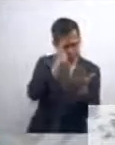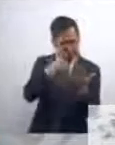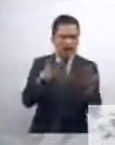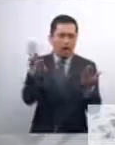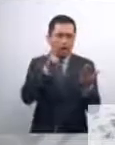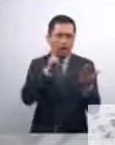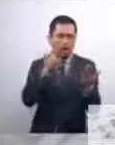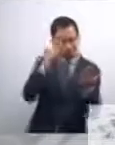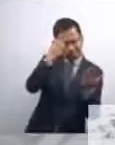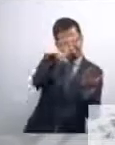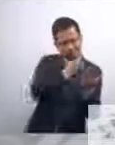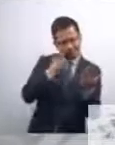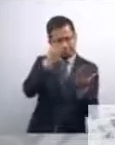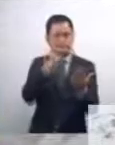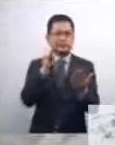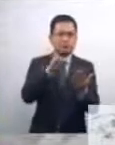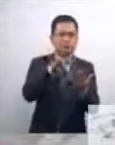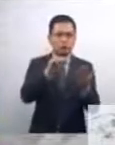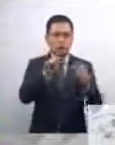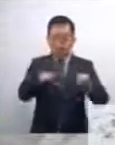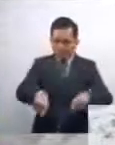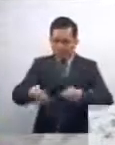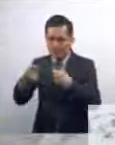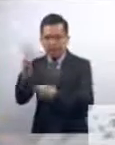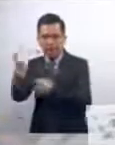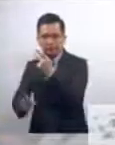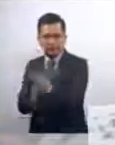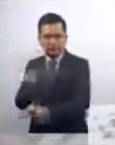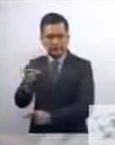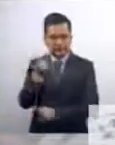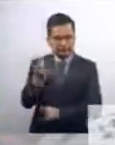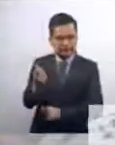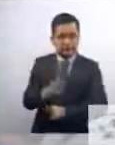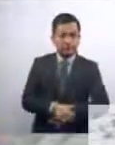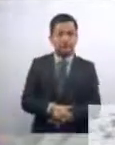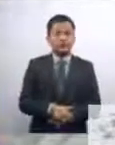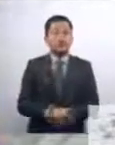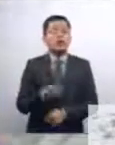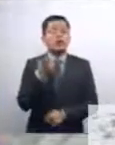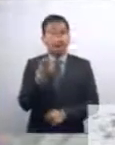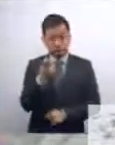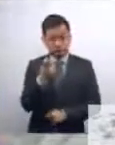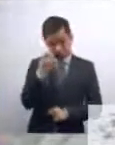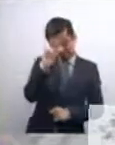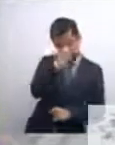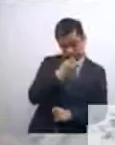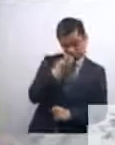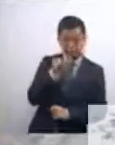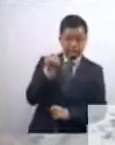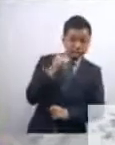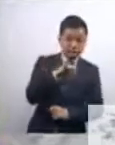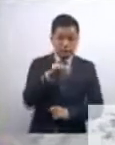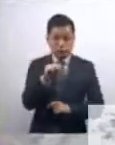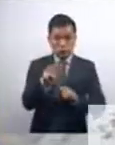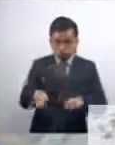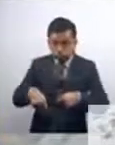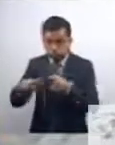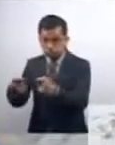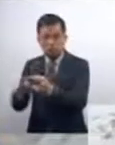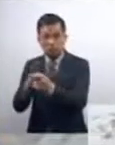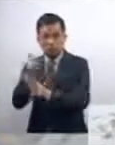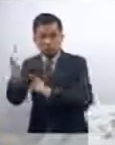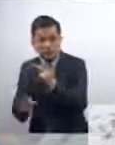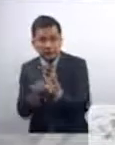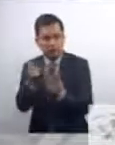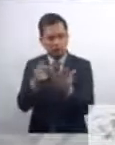de colocar o no un crédito. Esta decisión se puede tomar con mayor precisión y eficacia